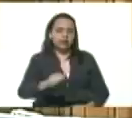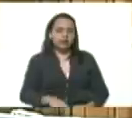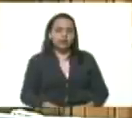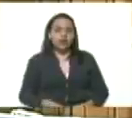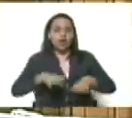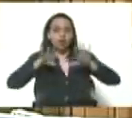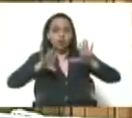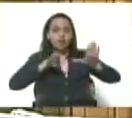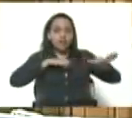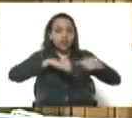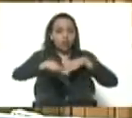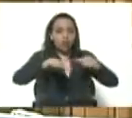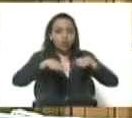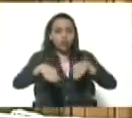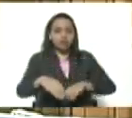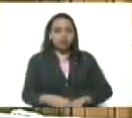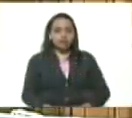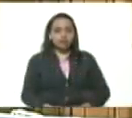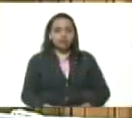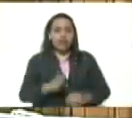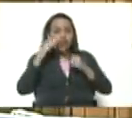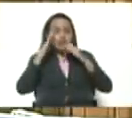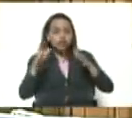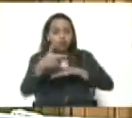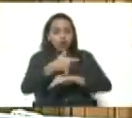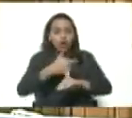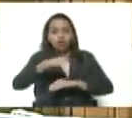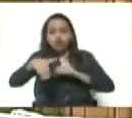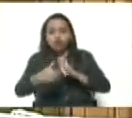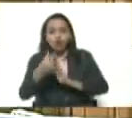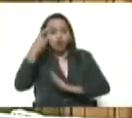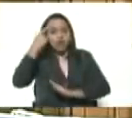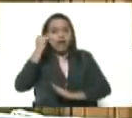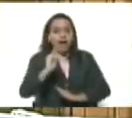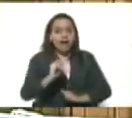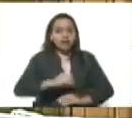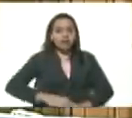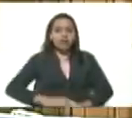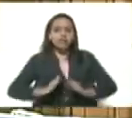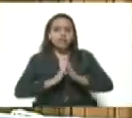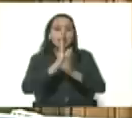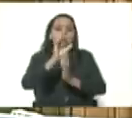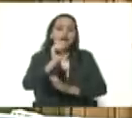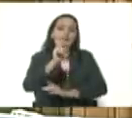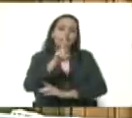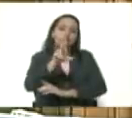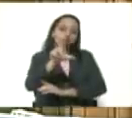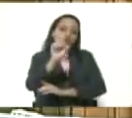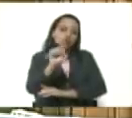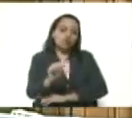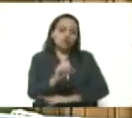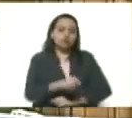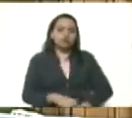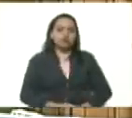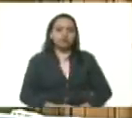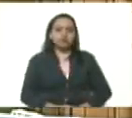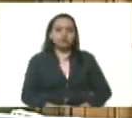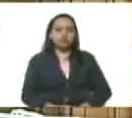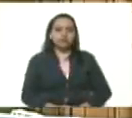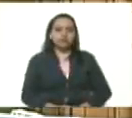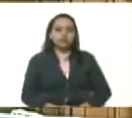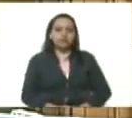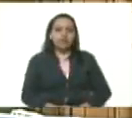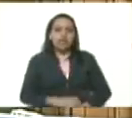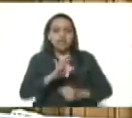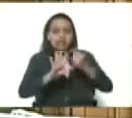Cojedes, atención gobernadora. Todos los días estaban apareciendo casos de San Carlos, en San Carlos y Tinaquillo.